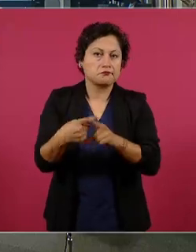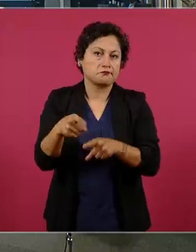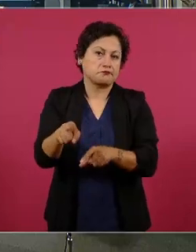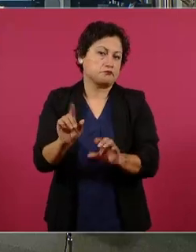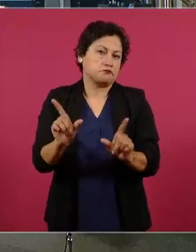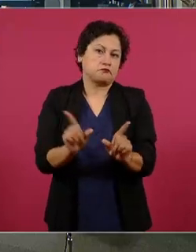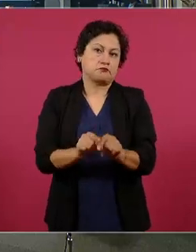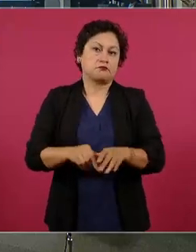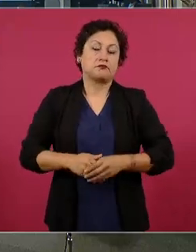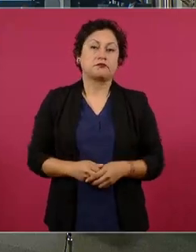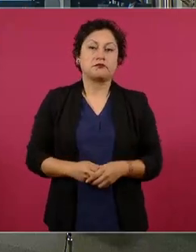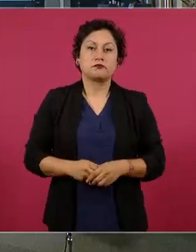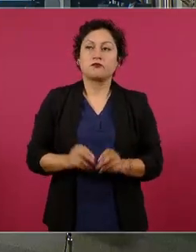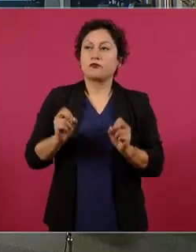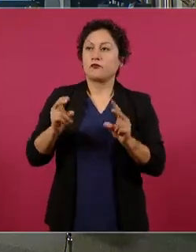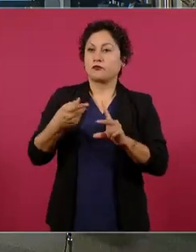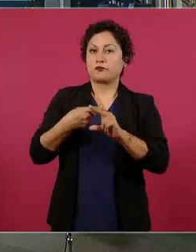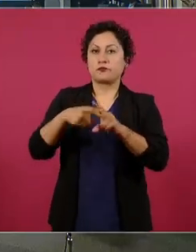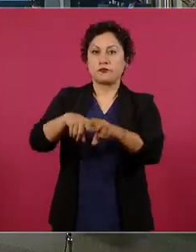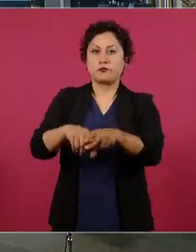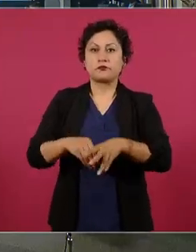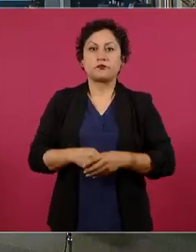Vamos a comenzar.